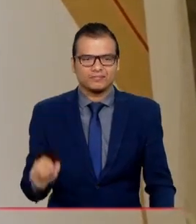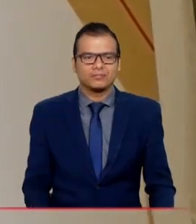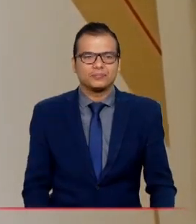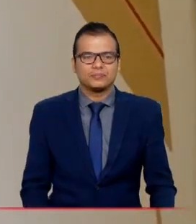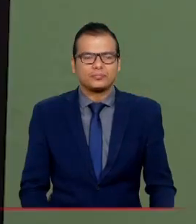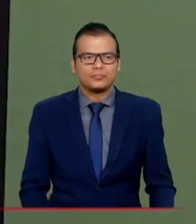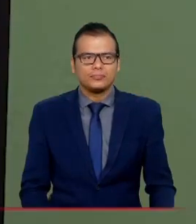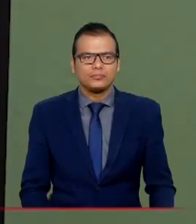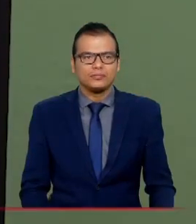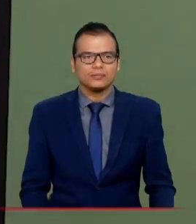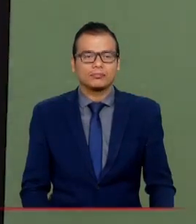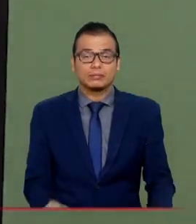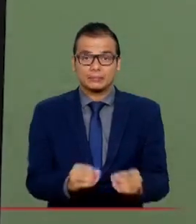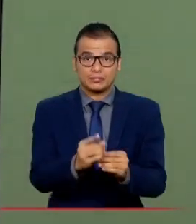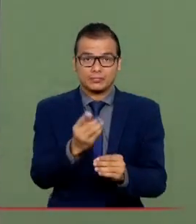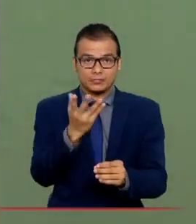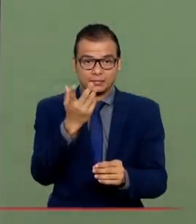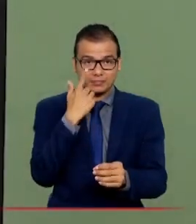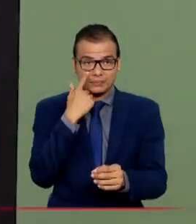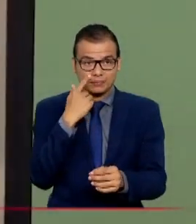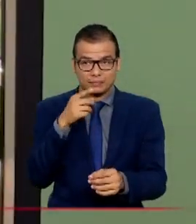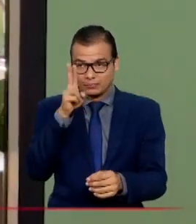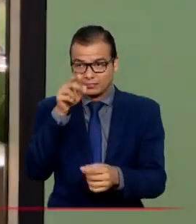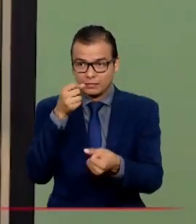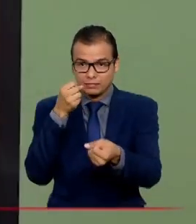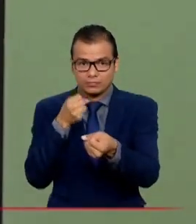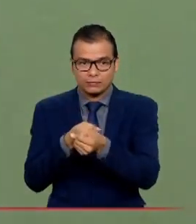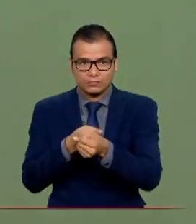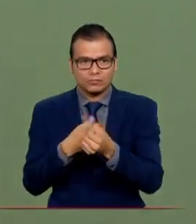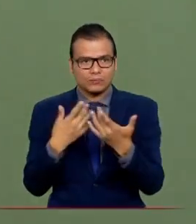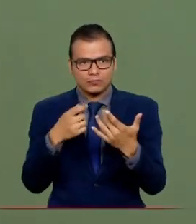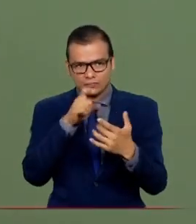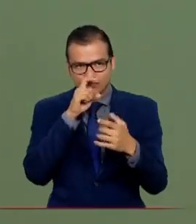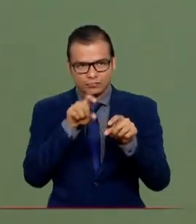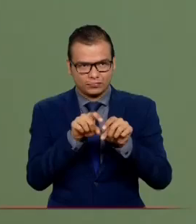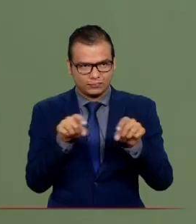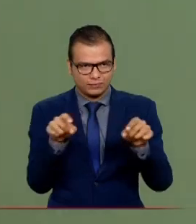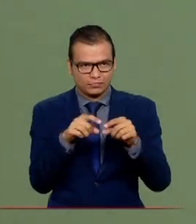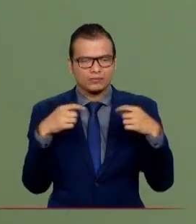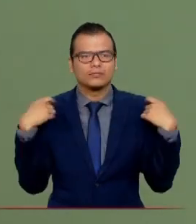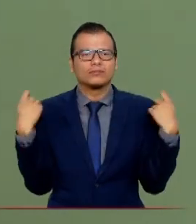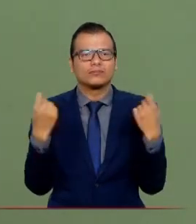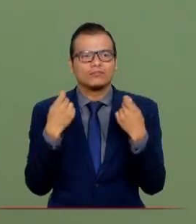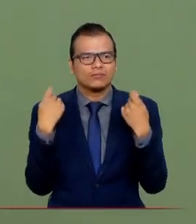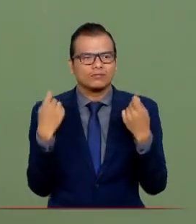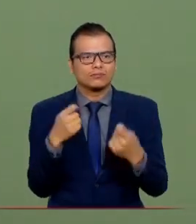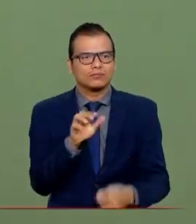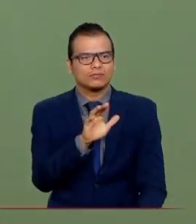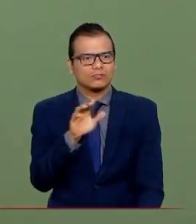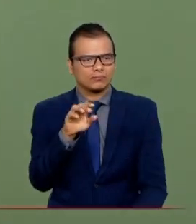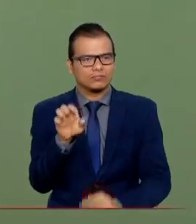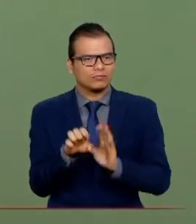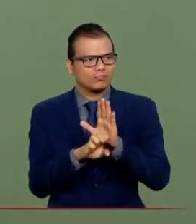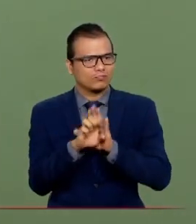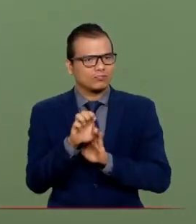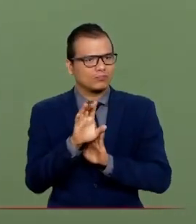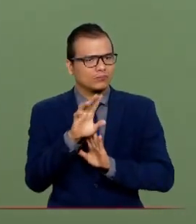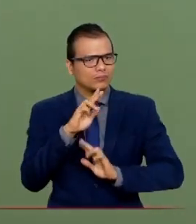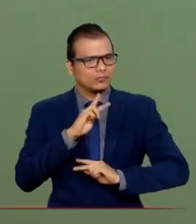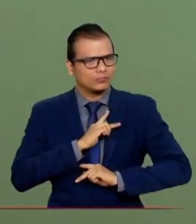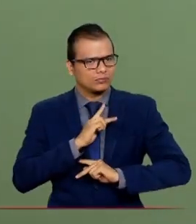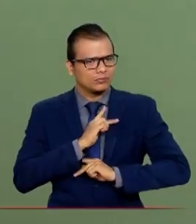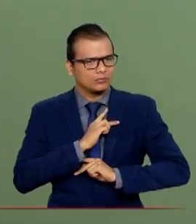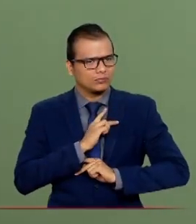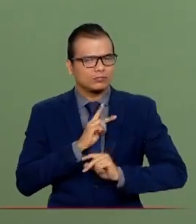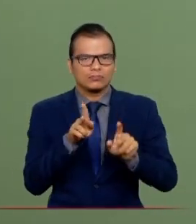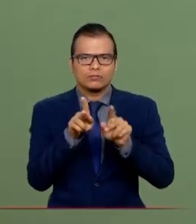Usted me contaba que también una de las formas de ayudar a su hijo es vendiendo chorizos, que es algo que ustedes hacen, un emprendimiento. ¿Cómo